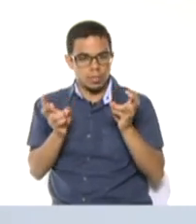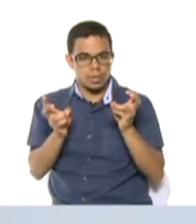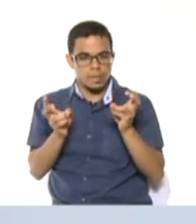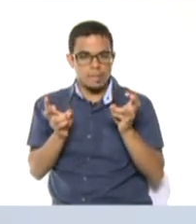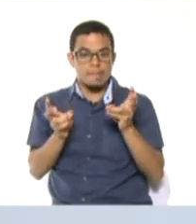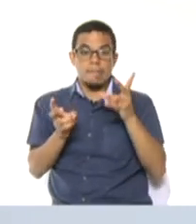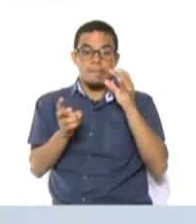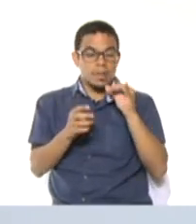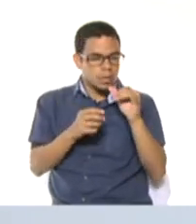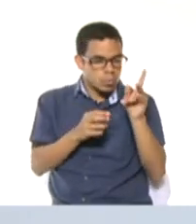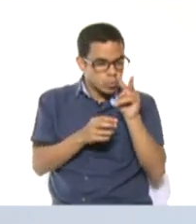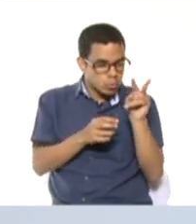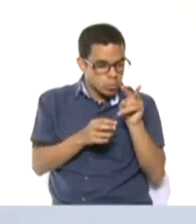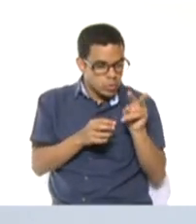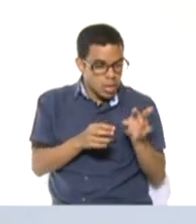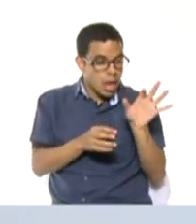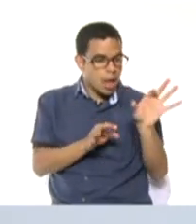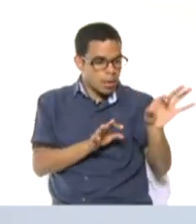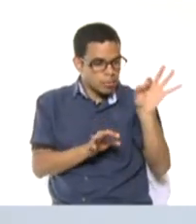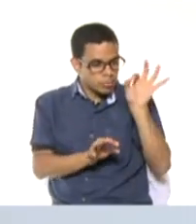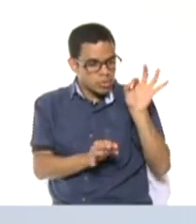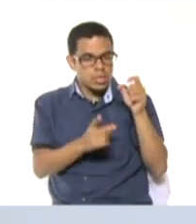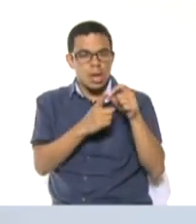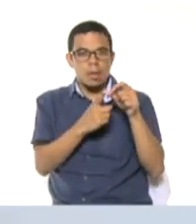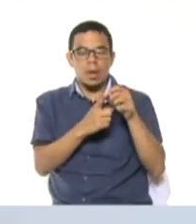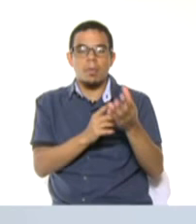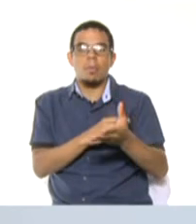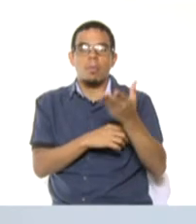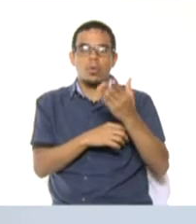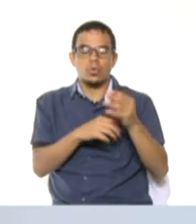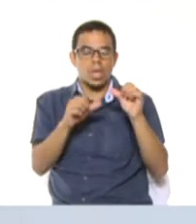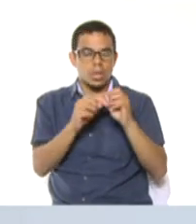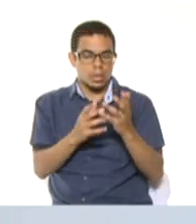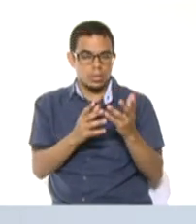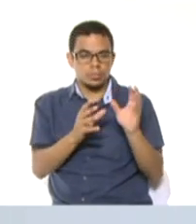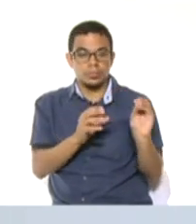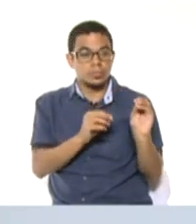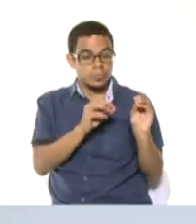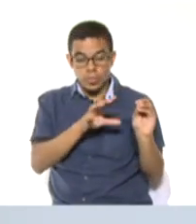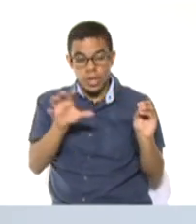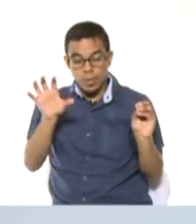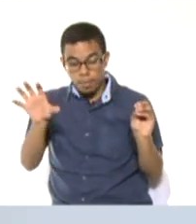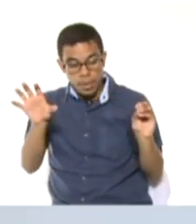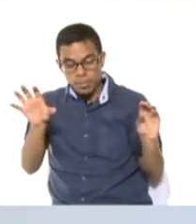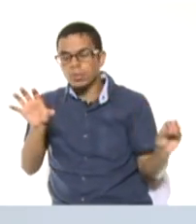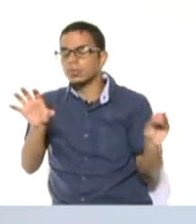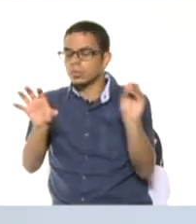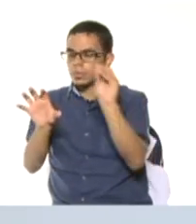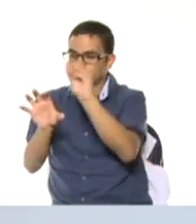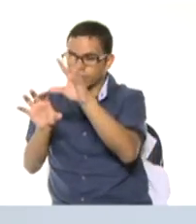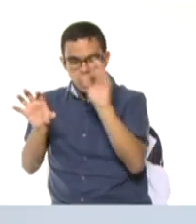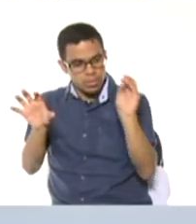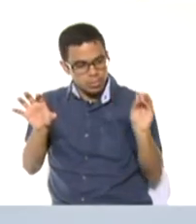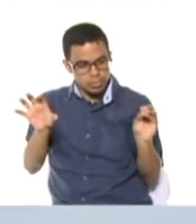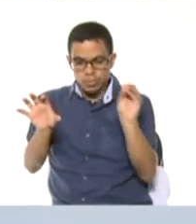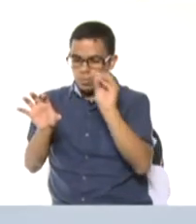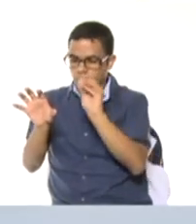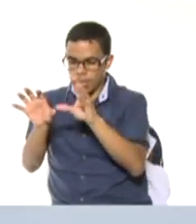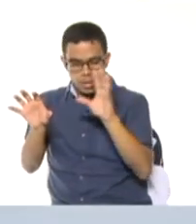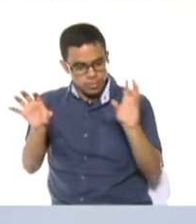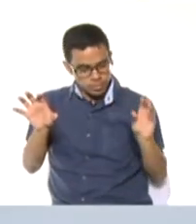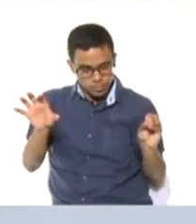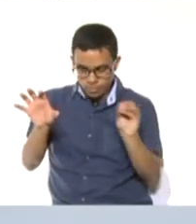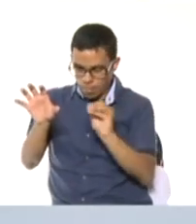representar en nuestro mapa conceptual y luego utilizar un borrador. Si nos sale alguna palabra